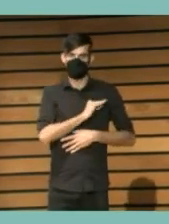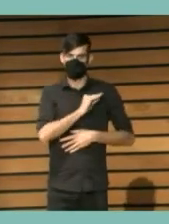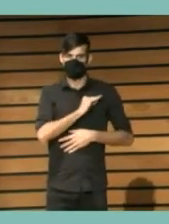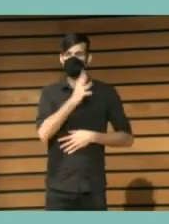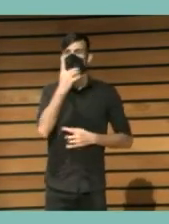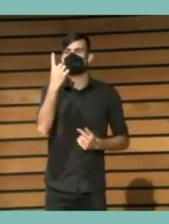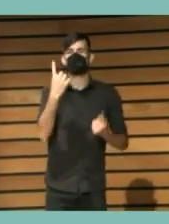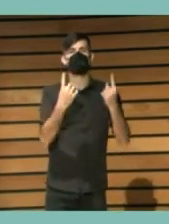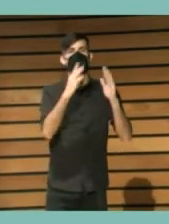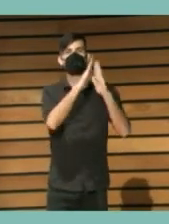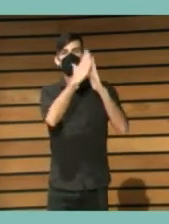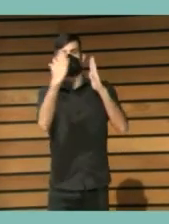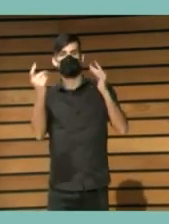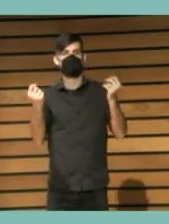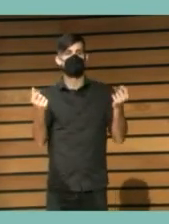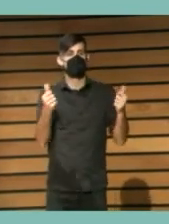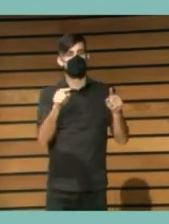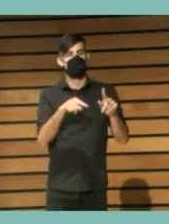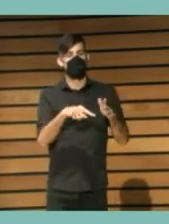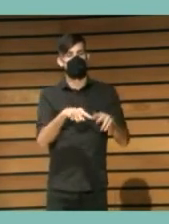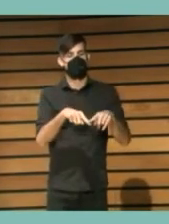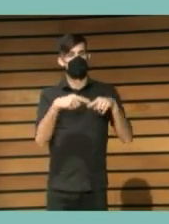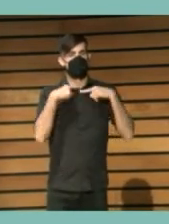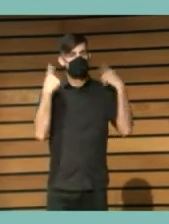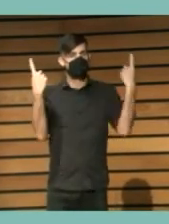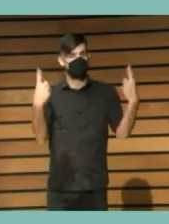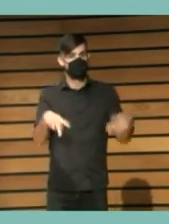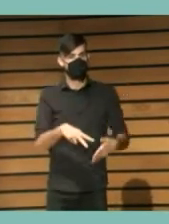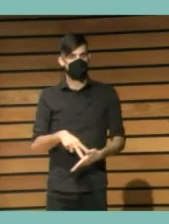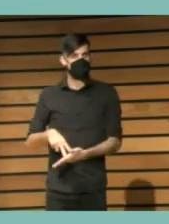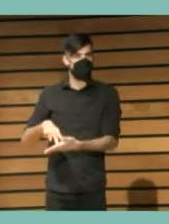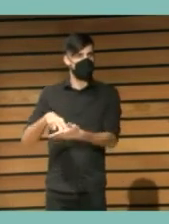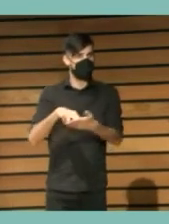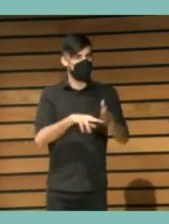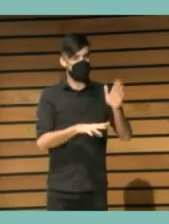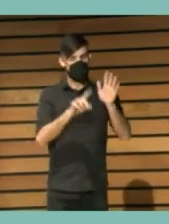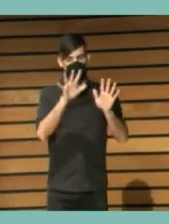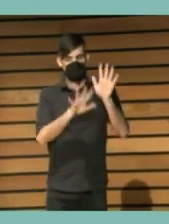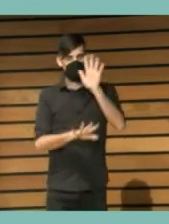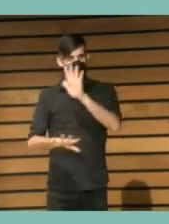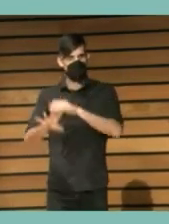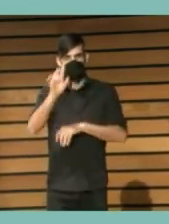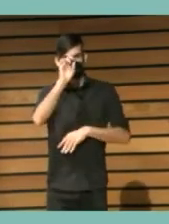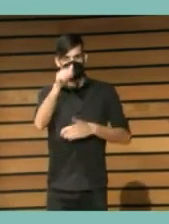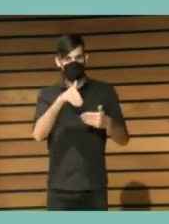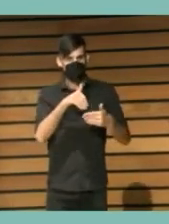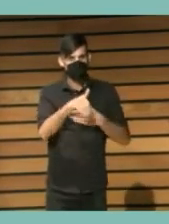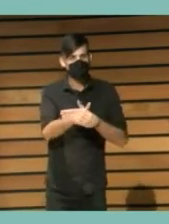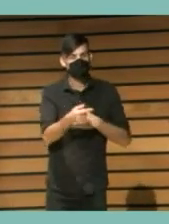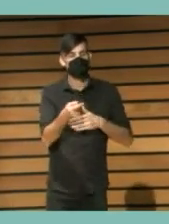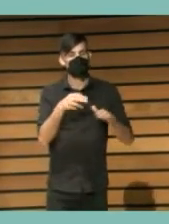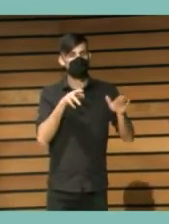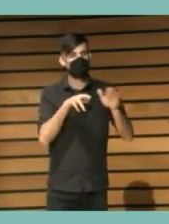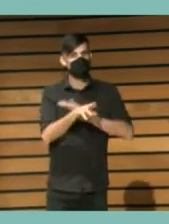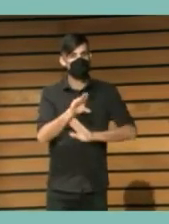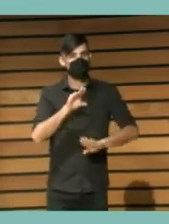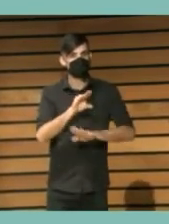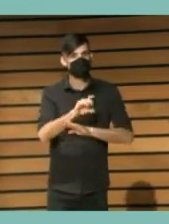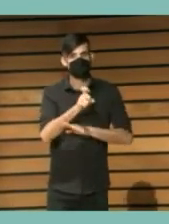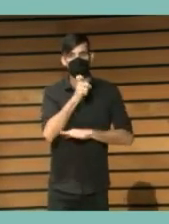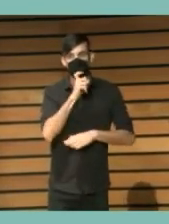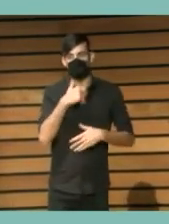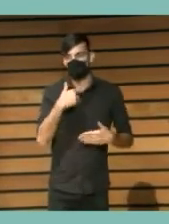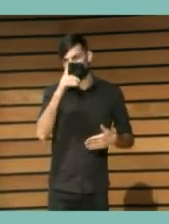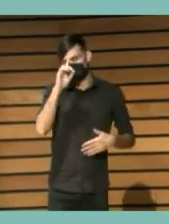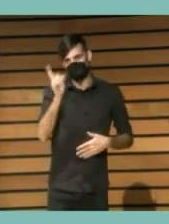bibliotecas desorientadas o que no tienen claro hacia dónde ir, dónde invertir sus recursos, etcétera, etcétera.